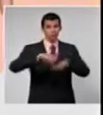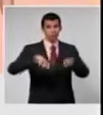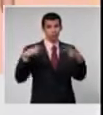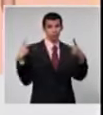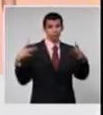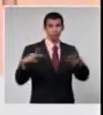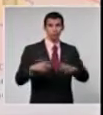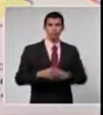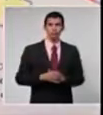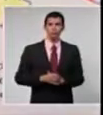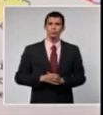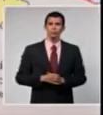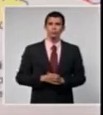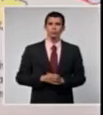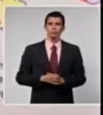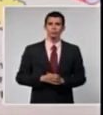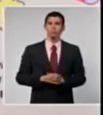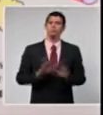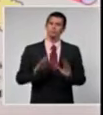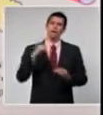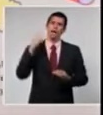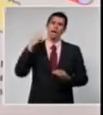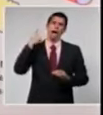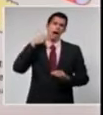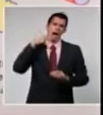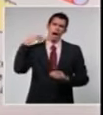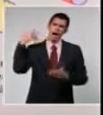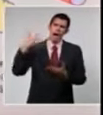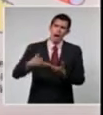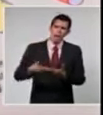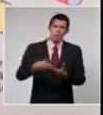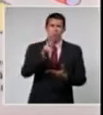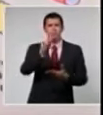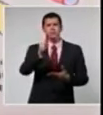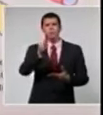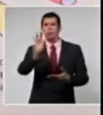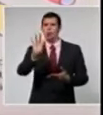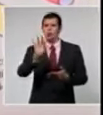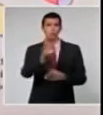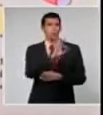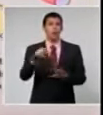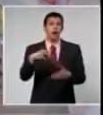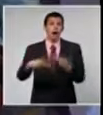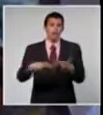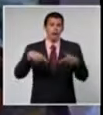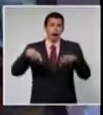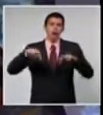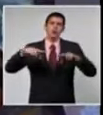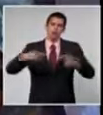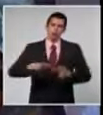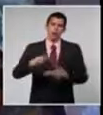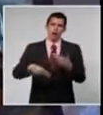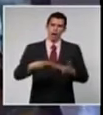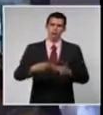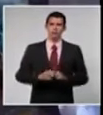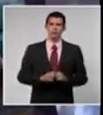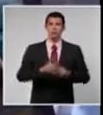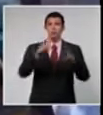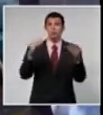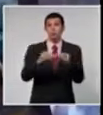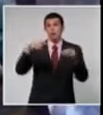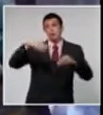se retomó en 2018 y desde entonces se han intervenido de manera satisfactoria 16 pacientes. Maidela fue la